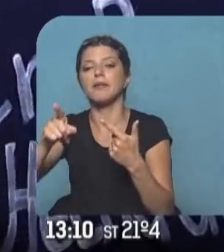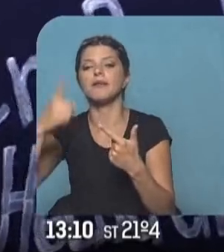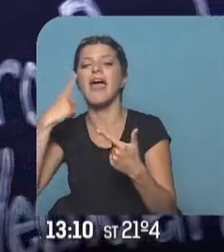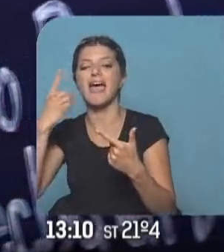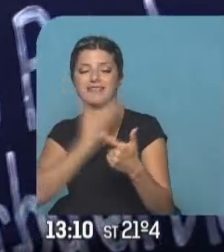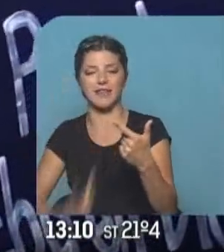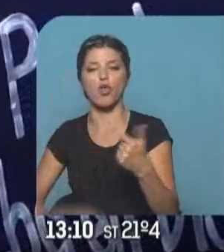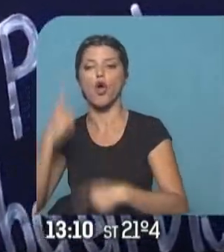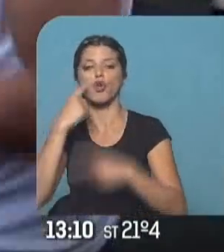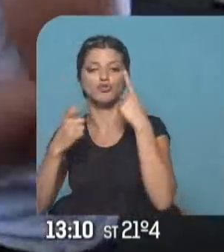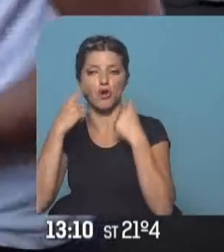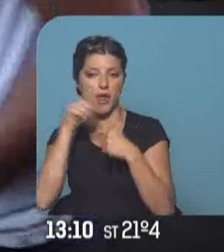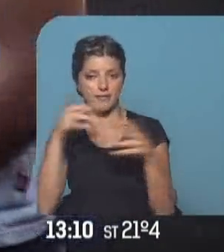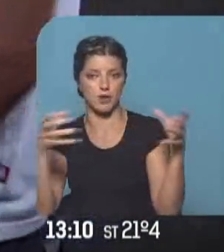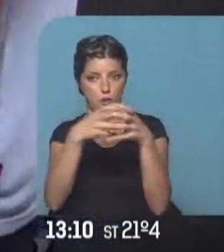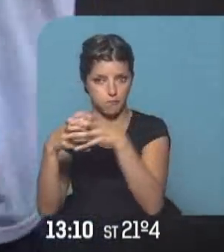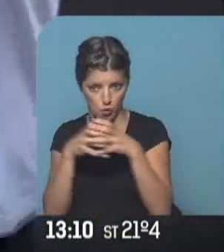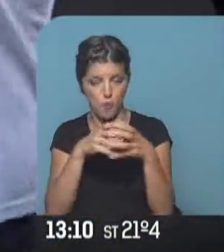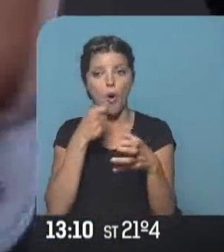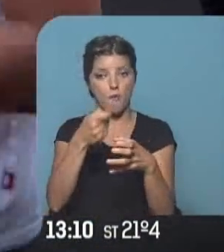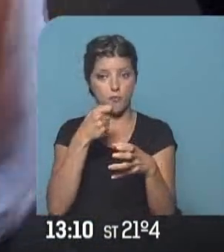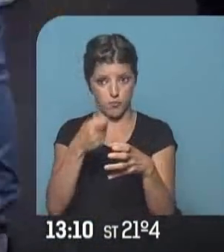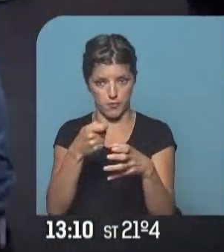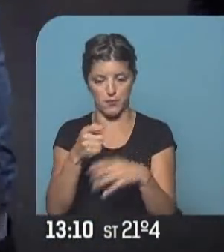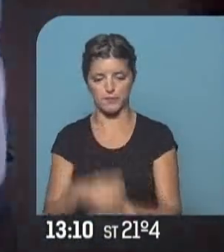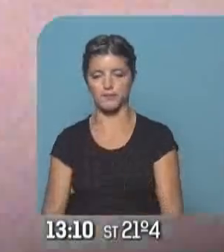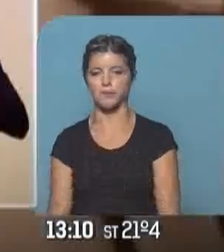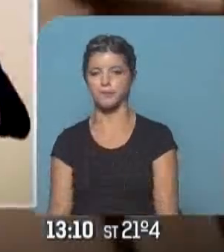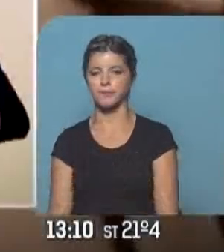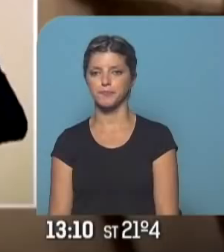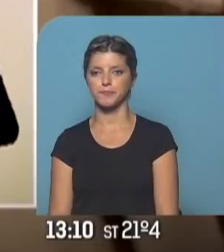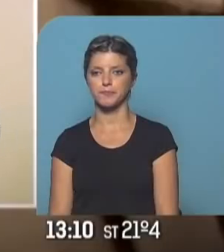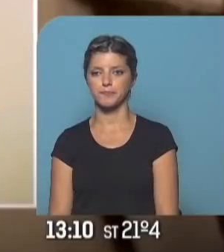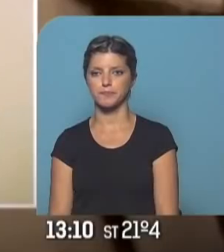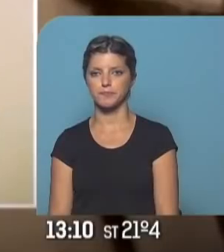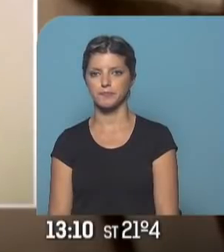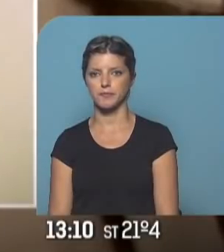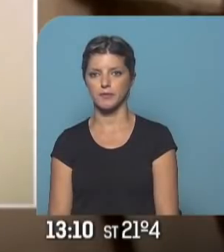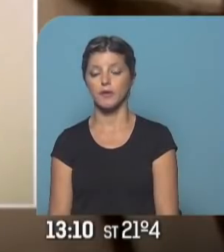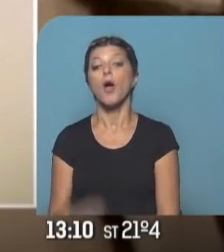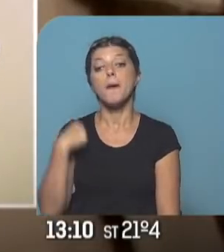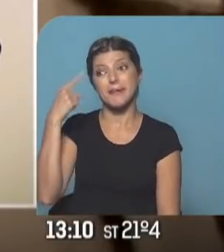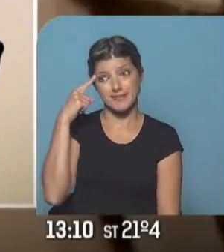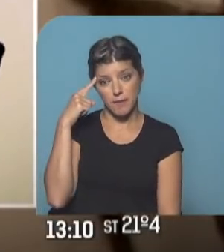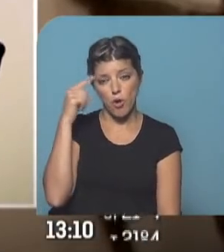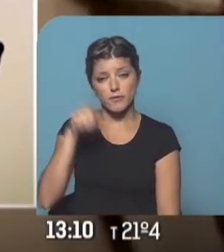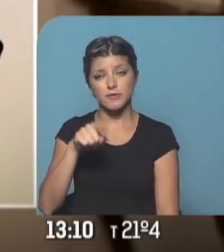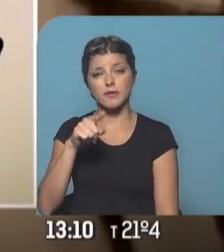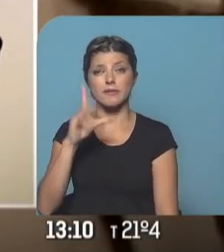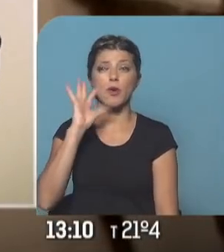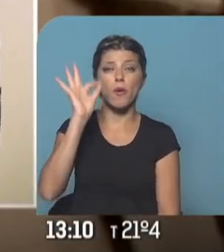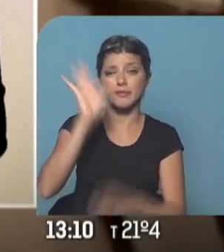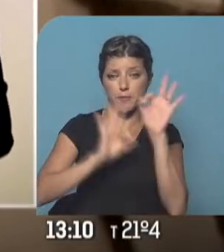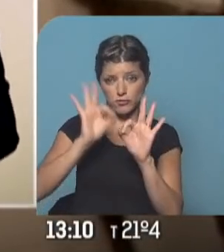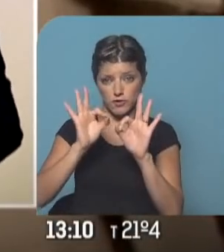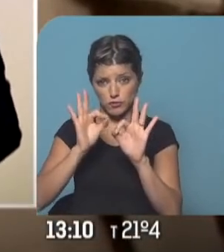de las administradoras privadas de fondos de jubilaciones y pensiones. Permitirá proyectar un aumento promedio cercano al 50% en